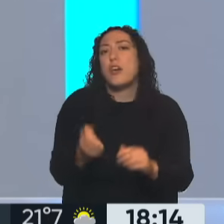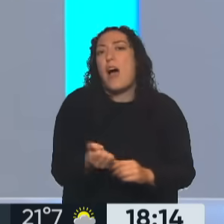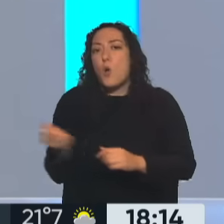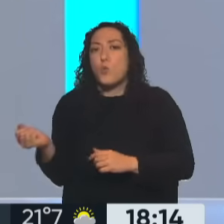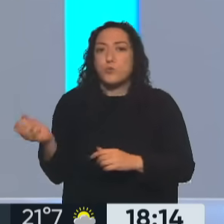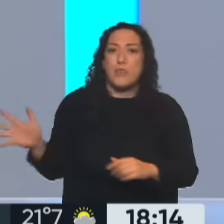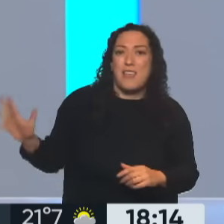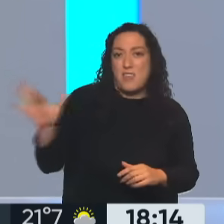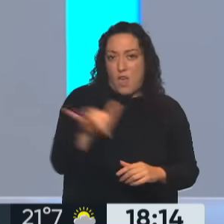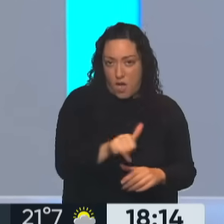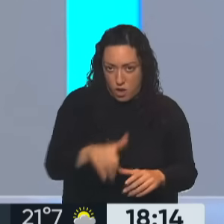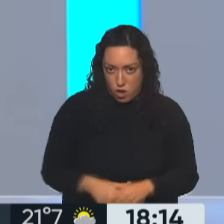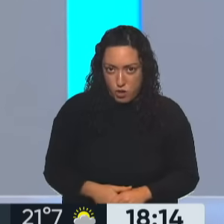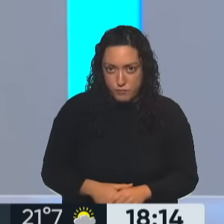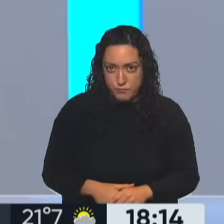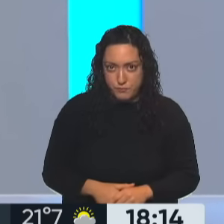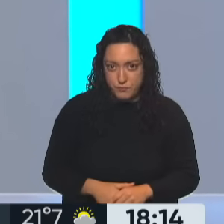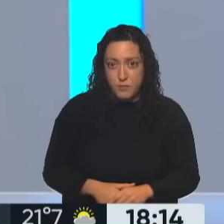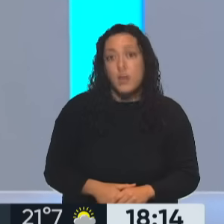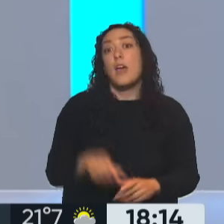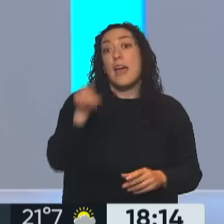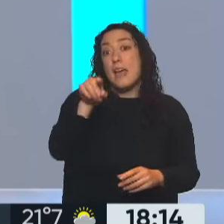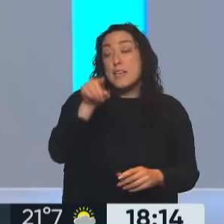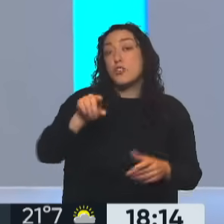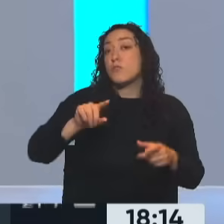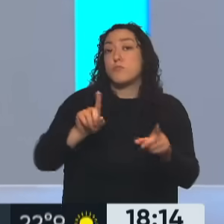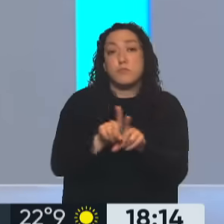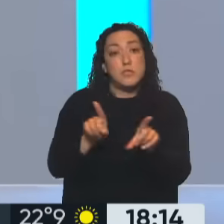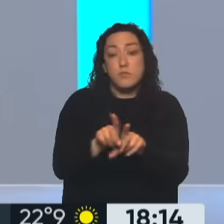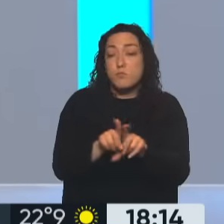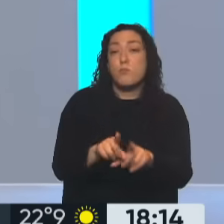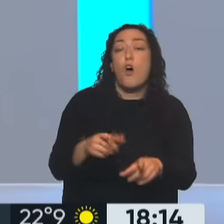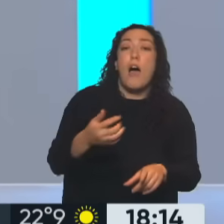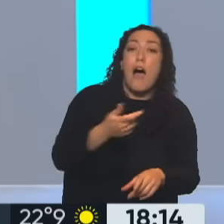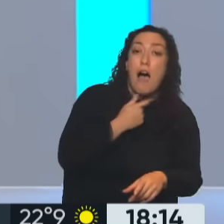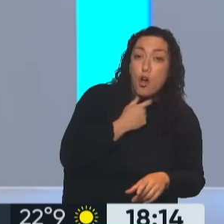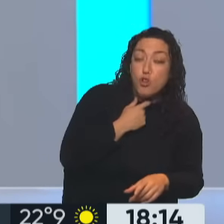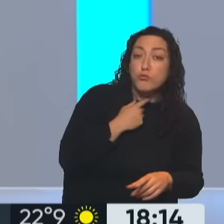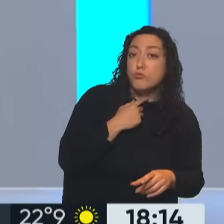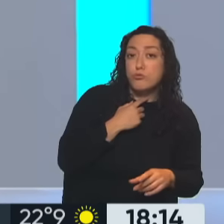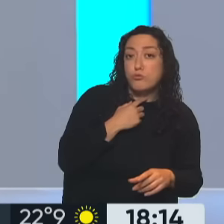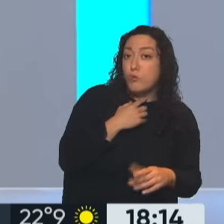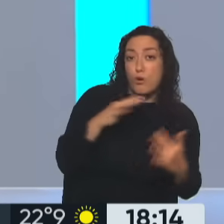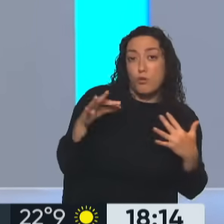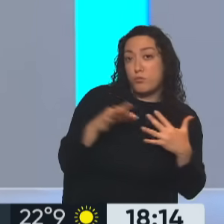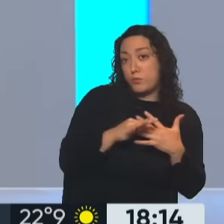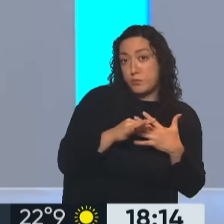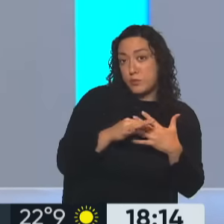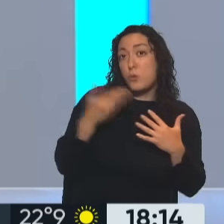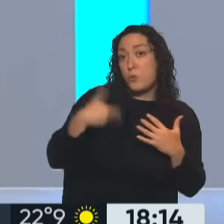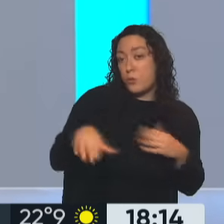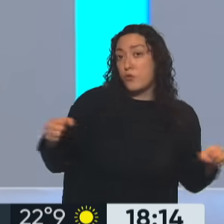diario. Digamos, eso es lo que va a pasar, es lo que se comprometió con el fondo en agosto y es lo que ahora se ratifica que va a